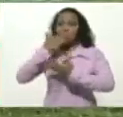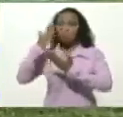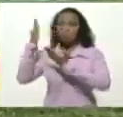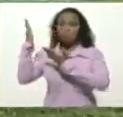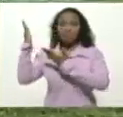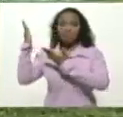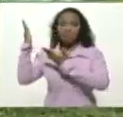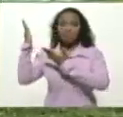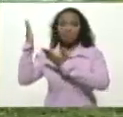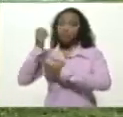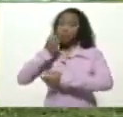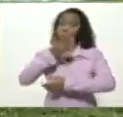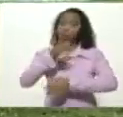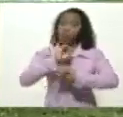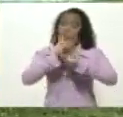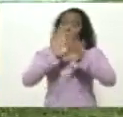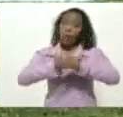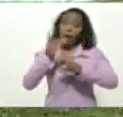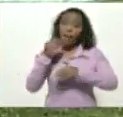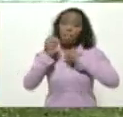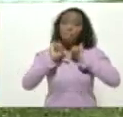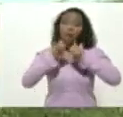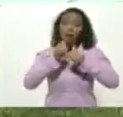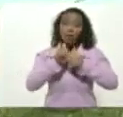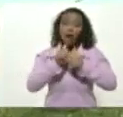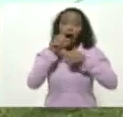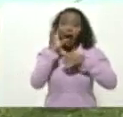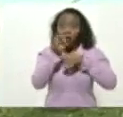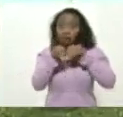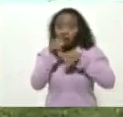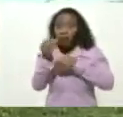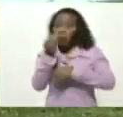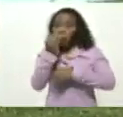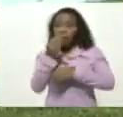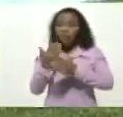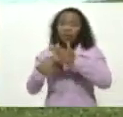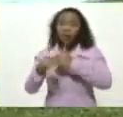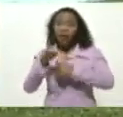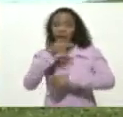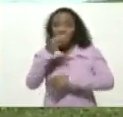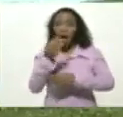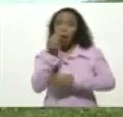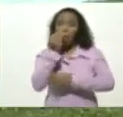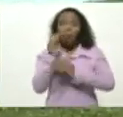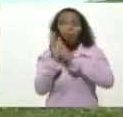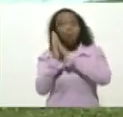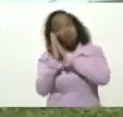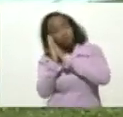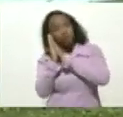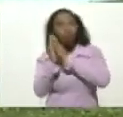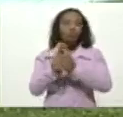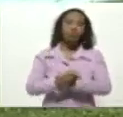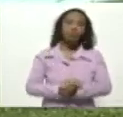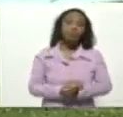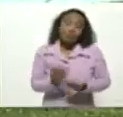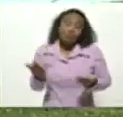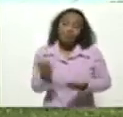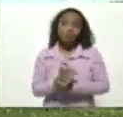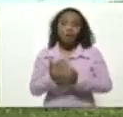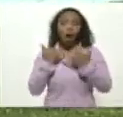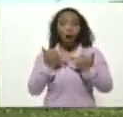Bueno, claro, porque empiezan a pastar, ya se va la tarde, les toca comer para dormir. Y